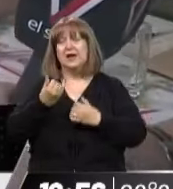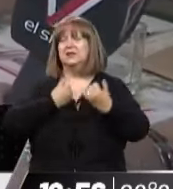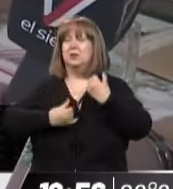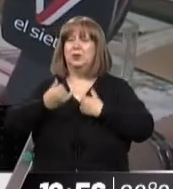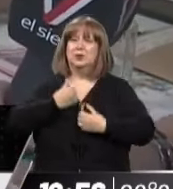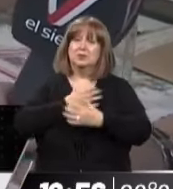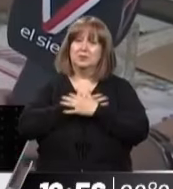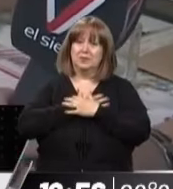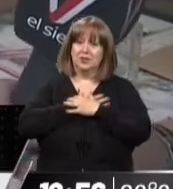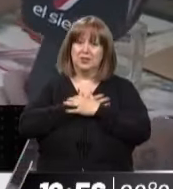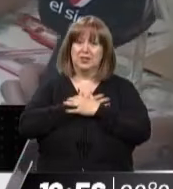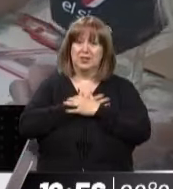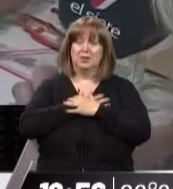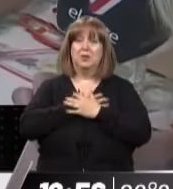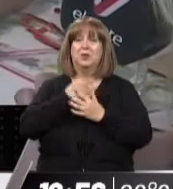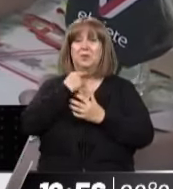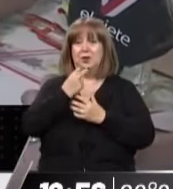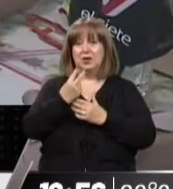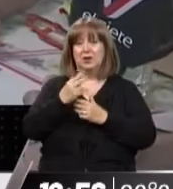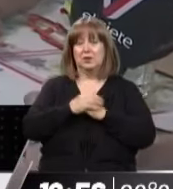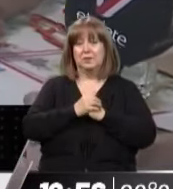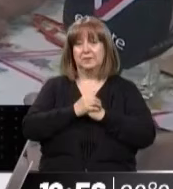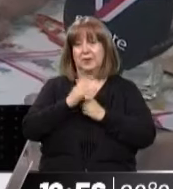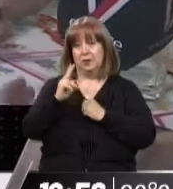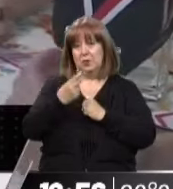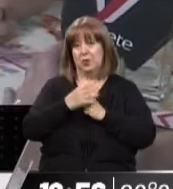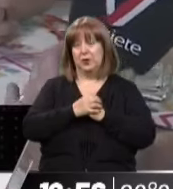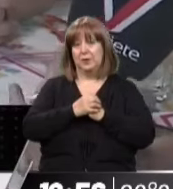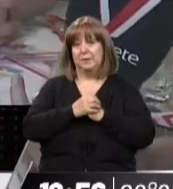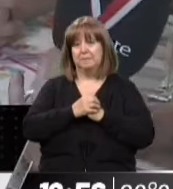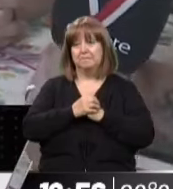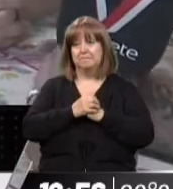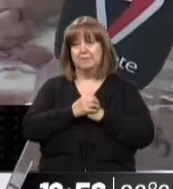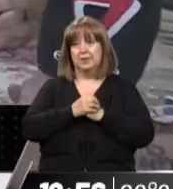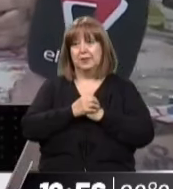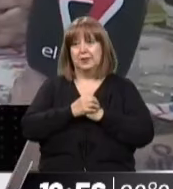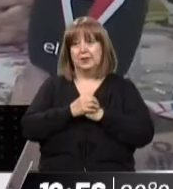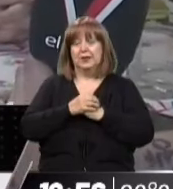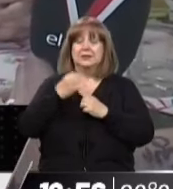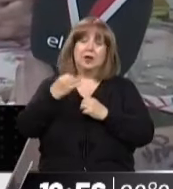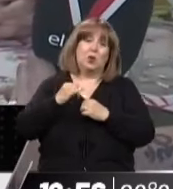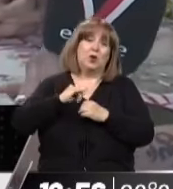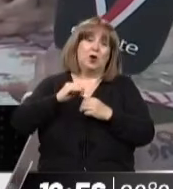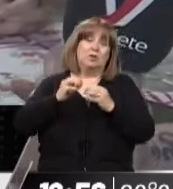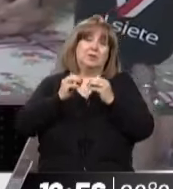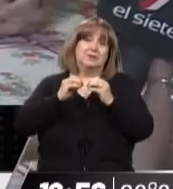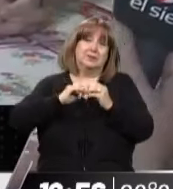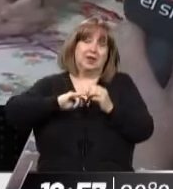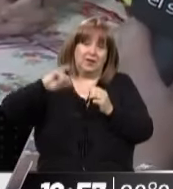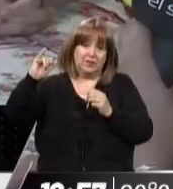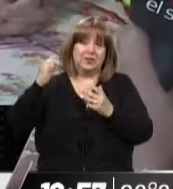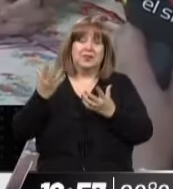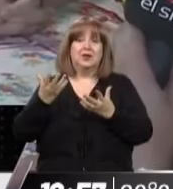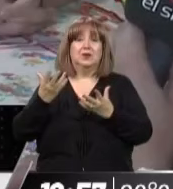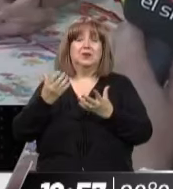lo sentimos un montón y bueno ya está la denuncia puesta seguramente la justicia va a actuar se va a investigar y quiénes eran los efectivos